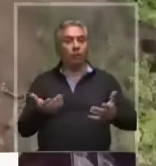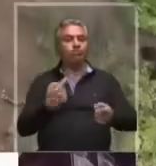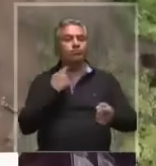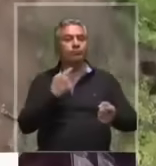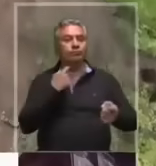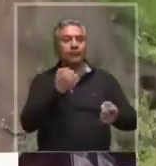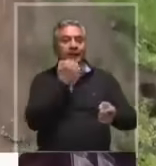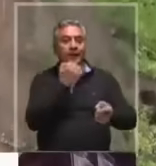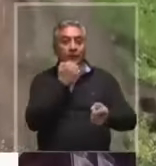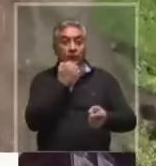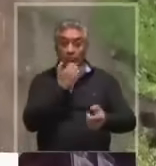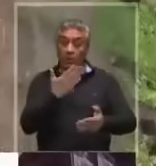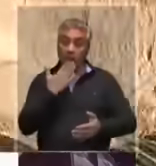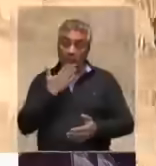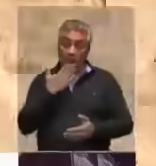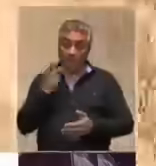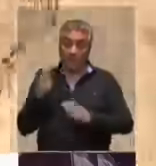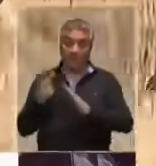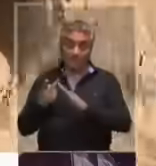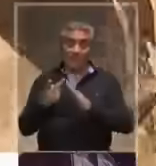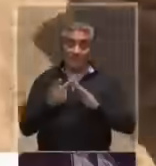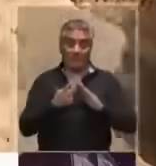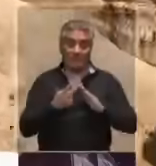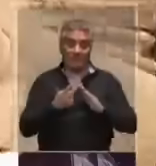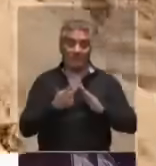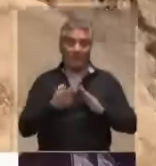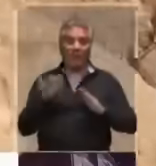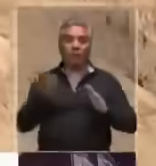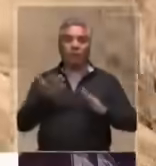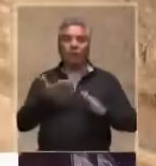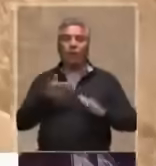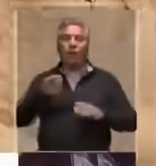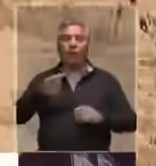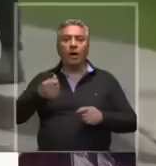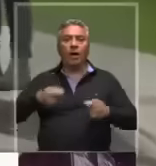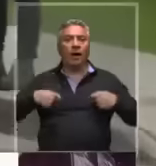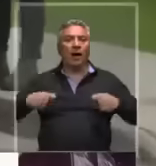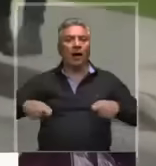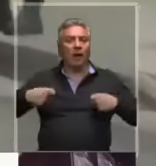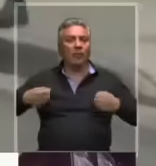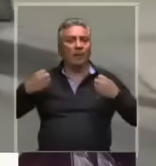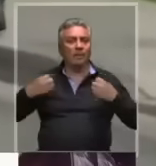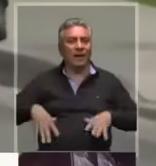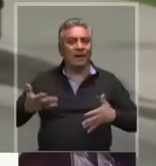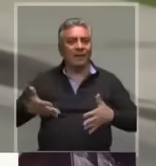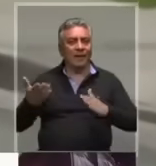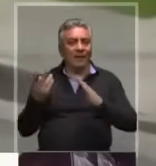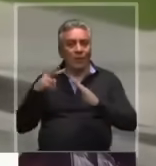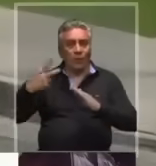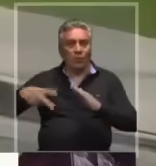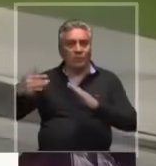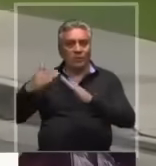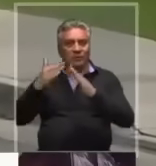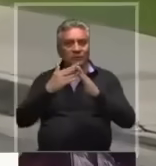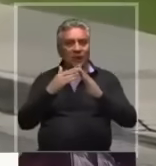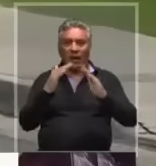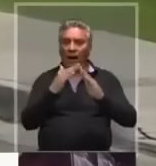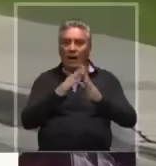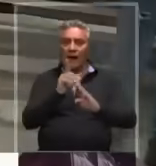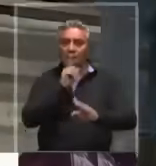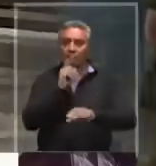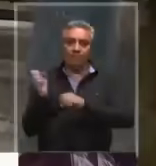los propios vecinos. ¿Cuál ha sido el costo para los propietarios de estas comunidades? ¿Qué ha significado dejar sus hogares?